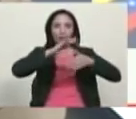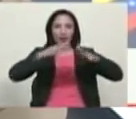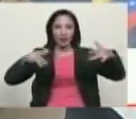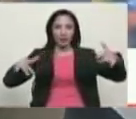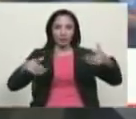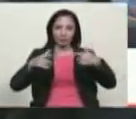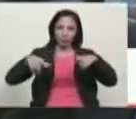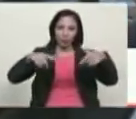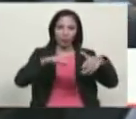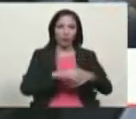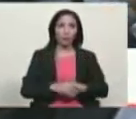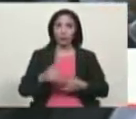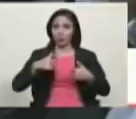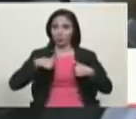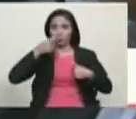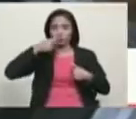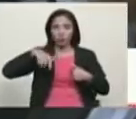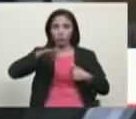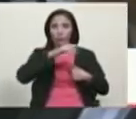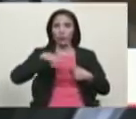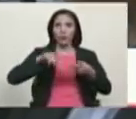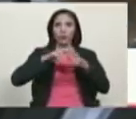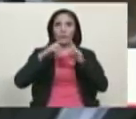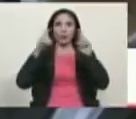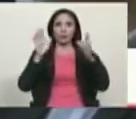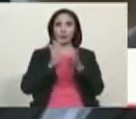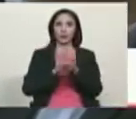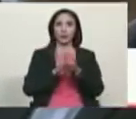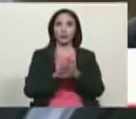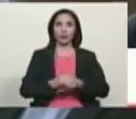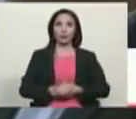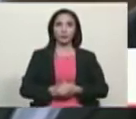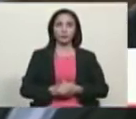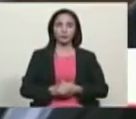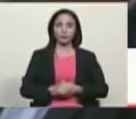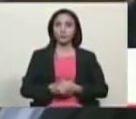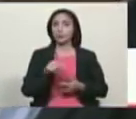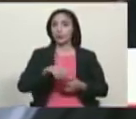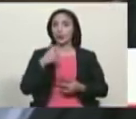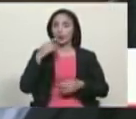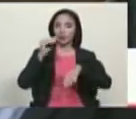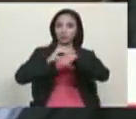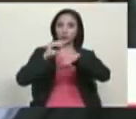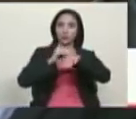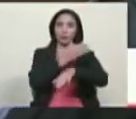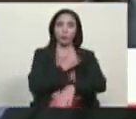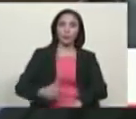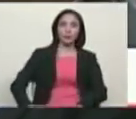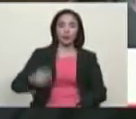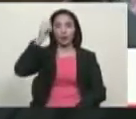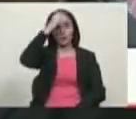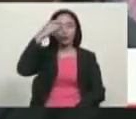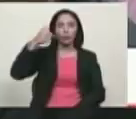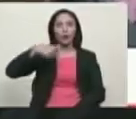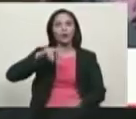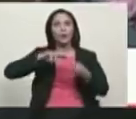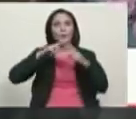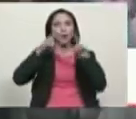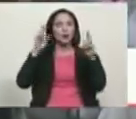Y lo digo como pueblo de paz. Señor Donald Trump, se lo decimos, como pueblo de paz que